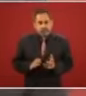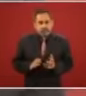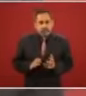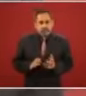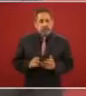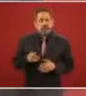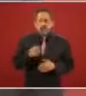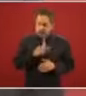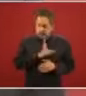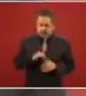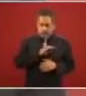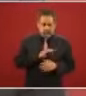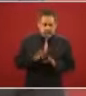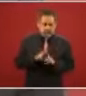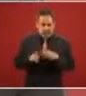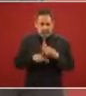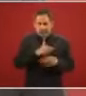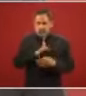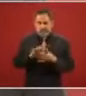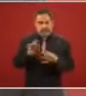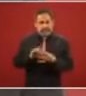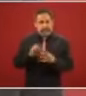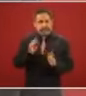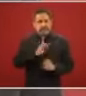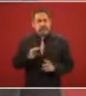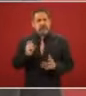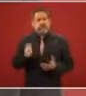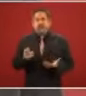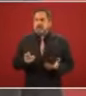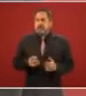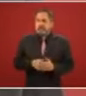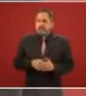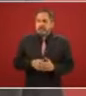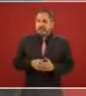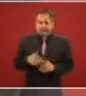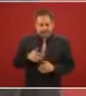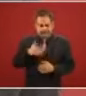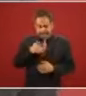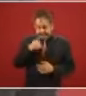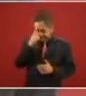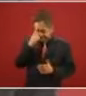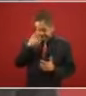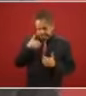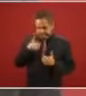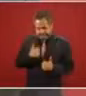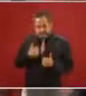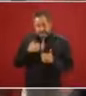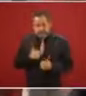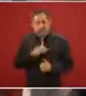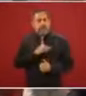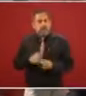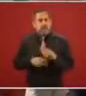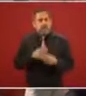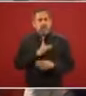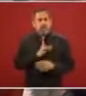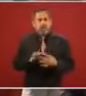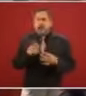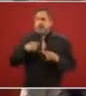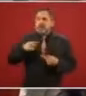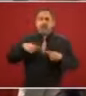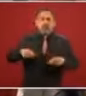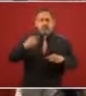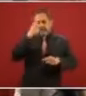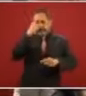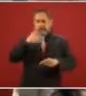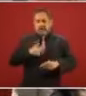se puede ir haciendo conciencia en la gente.